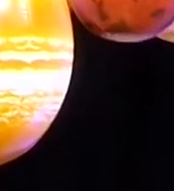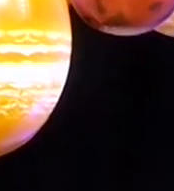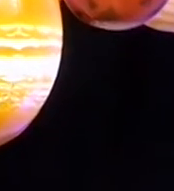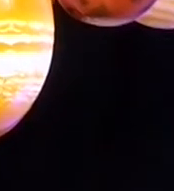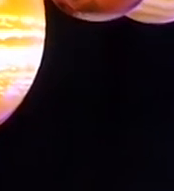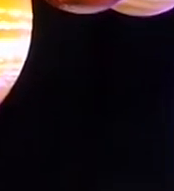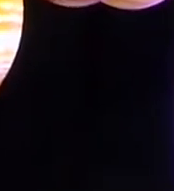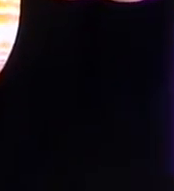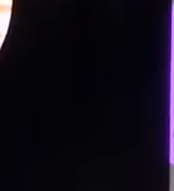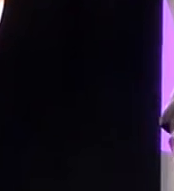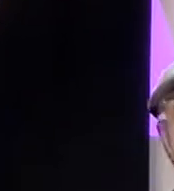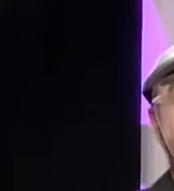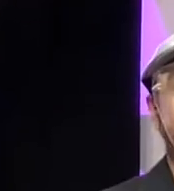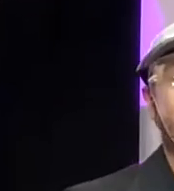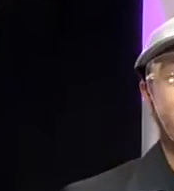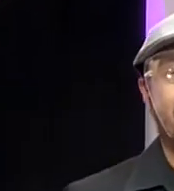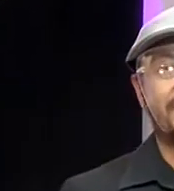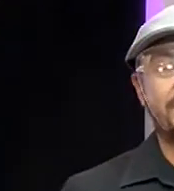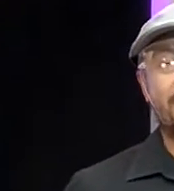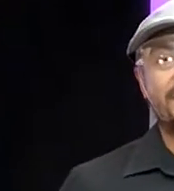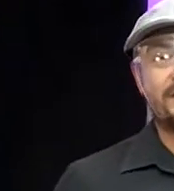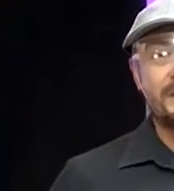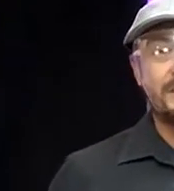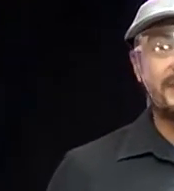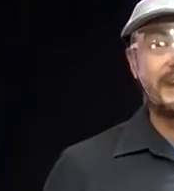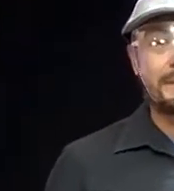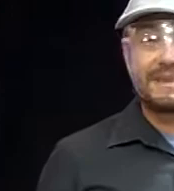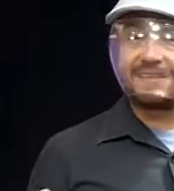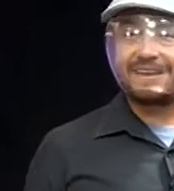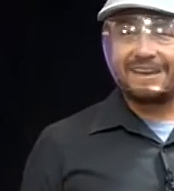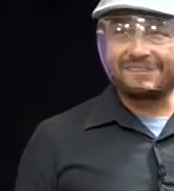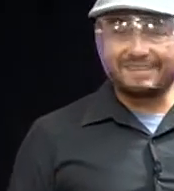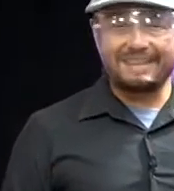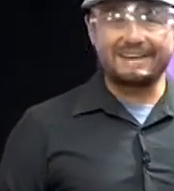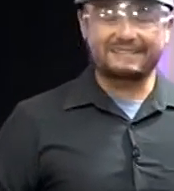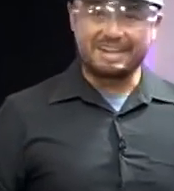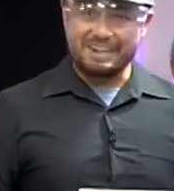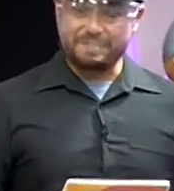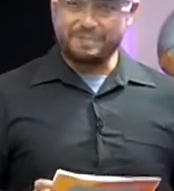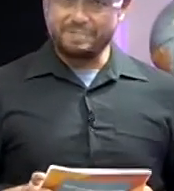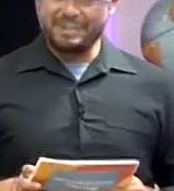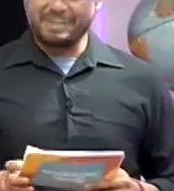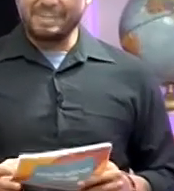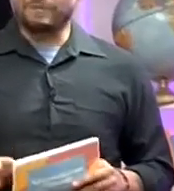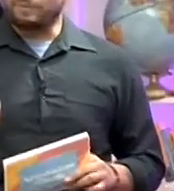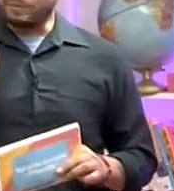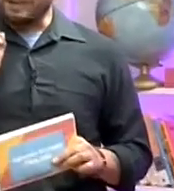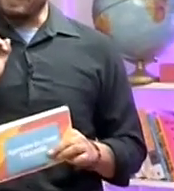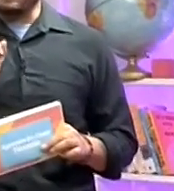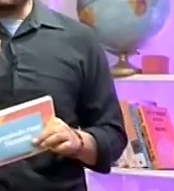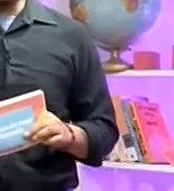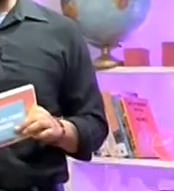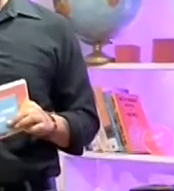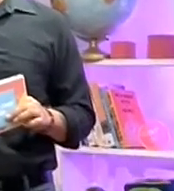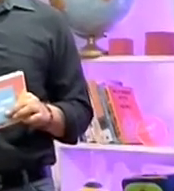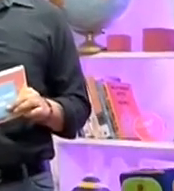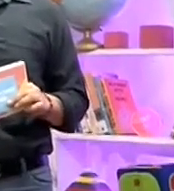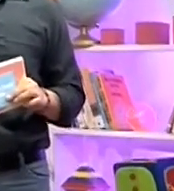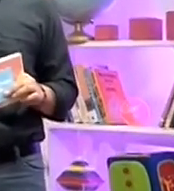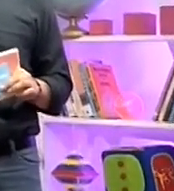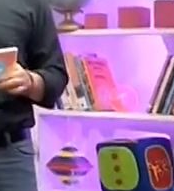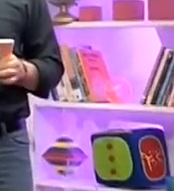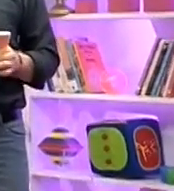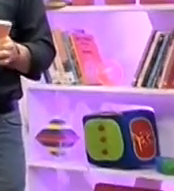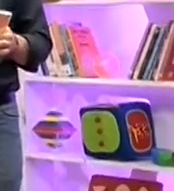Hola, muy buenas tardes, bienvenidas y bienvenidos nuevamente a Aprenden Casa Tlaxcala Primaria, como sabes, todos los